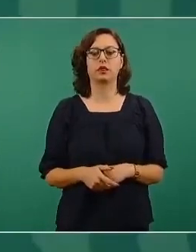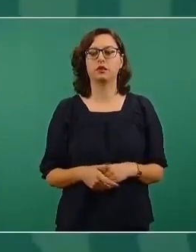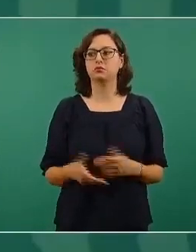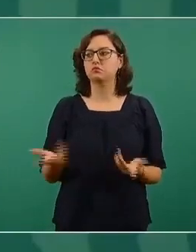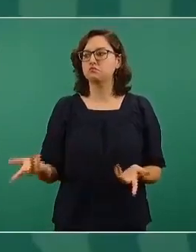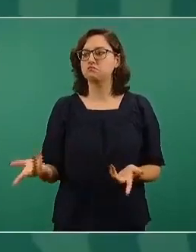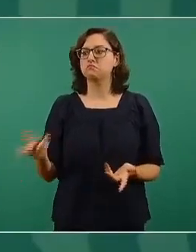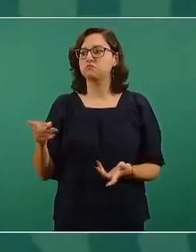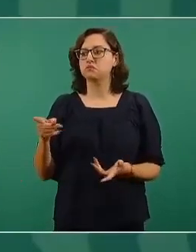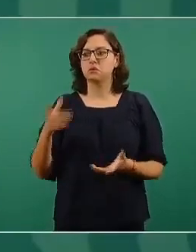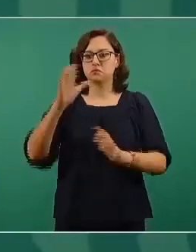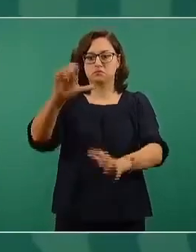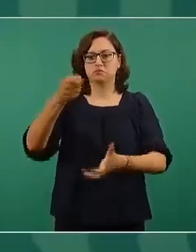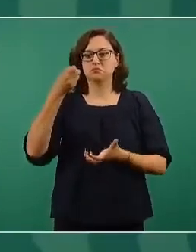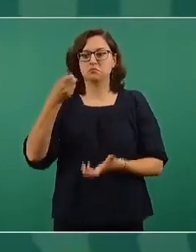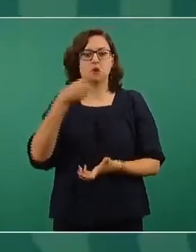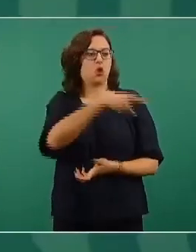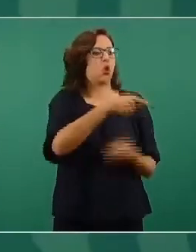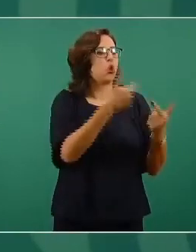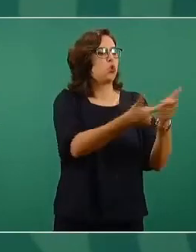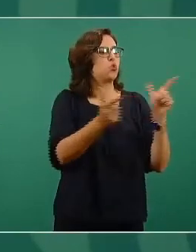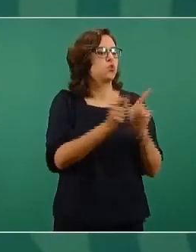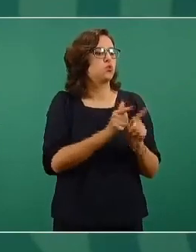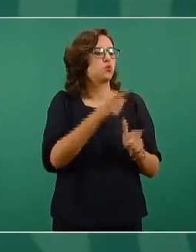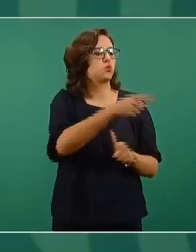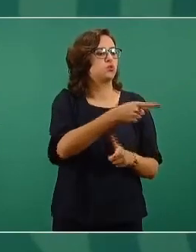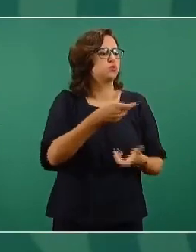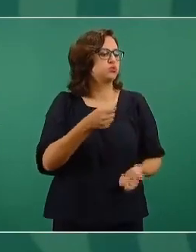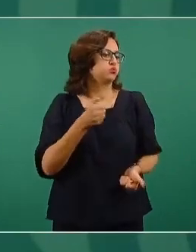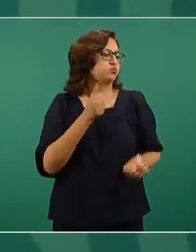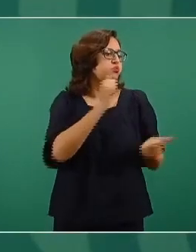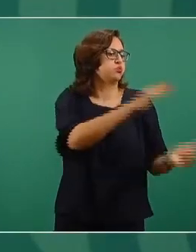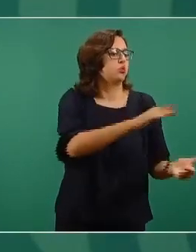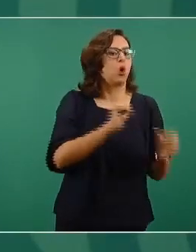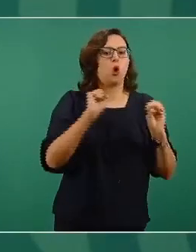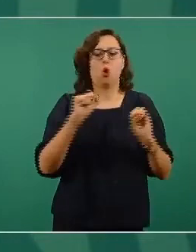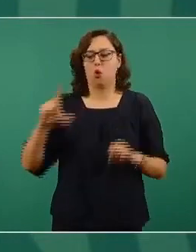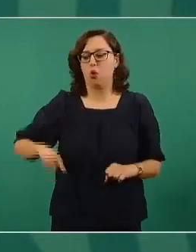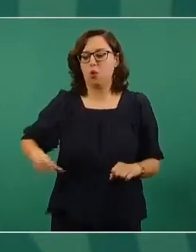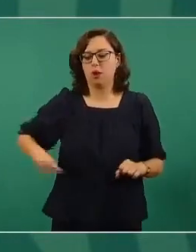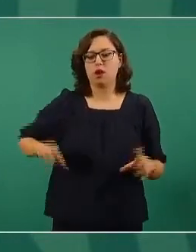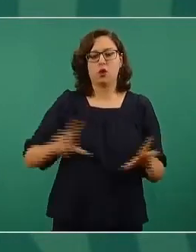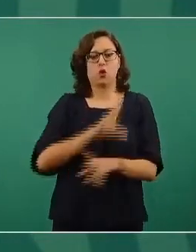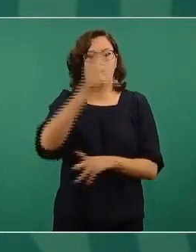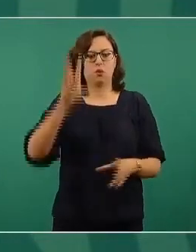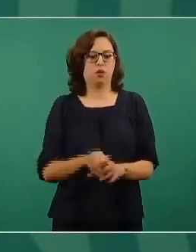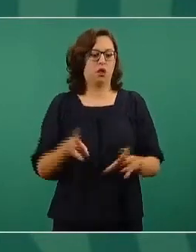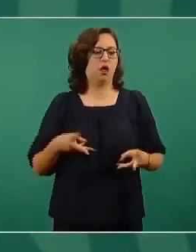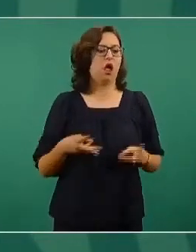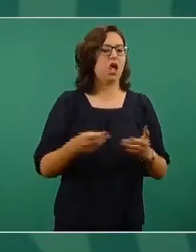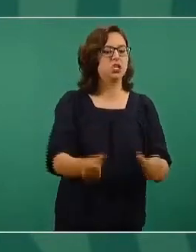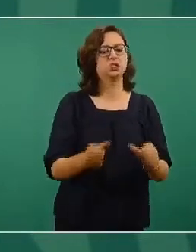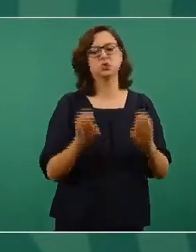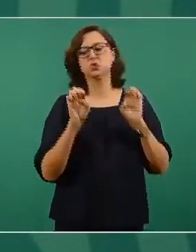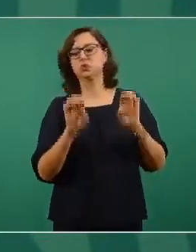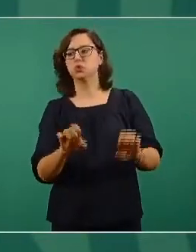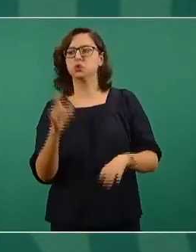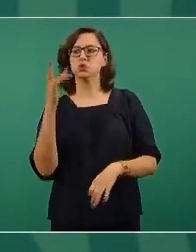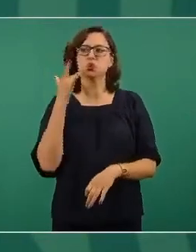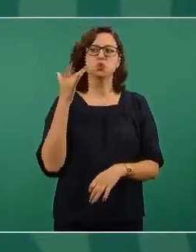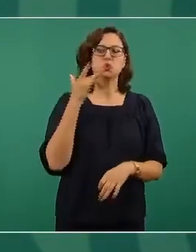manos extrañas ni en el aparato burocrático. No hay lujos en el gobierno, todo